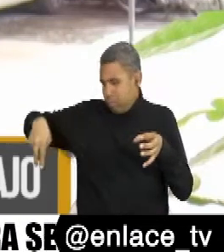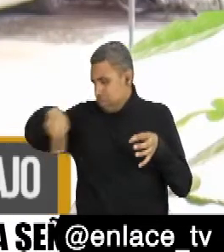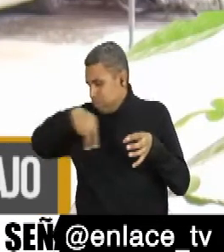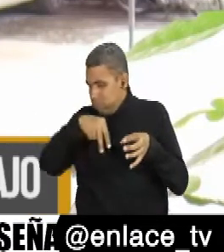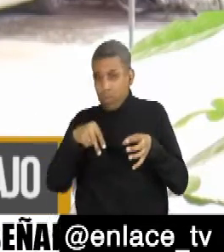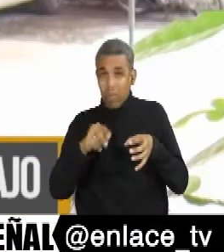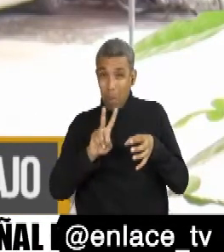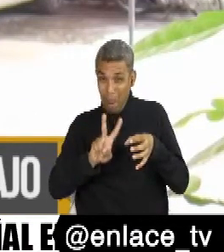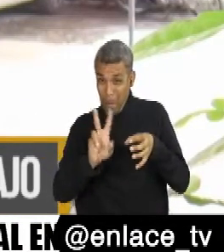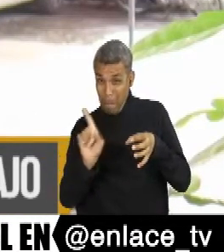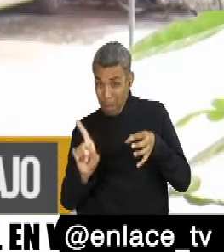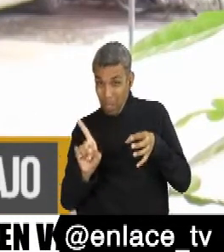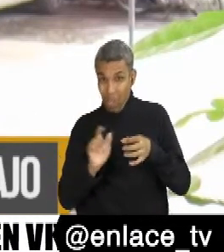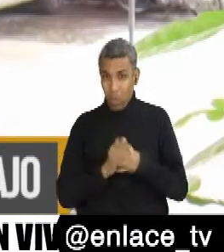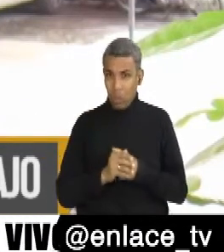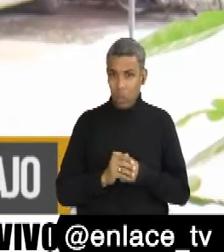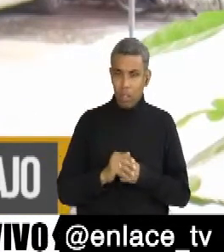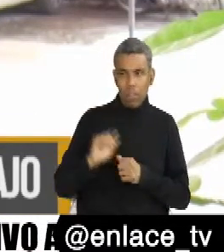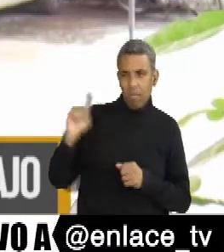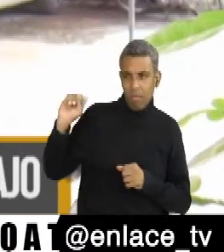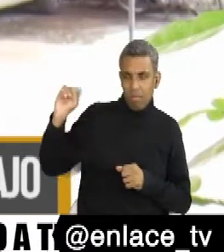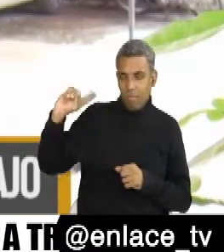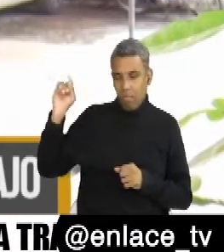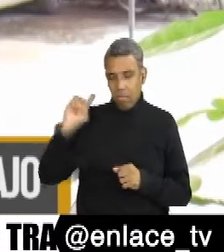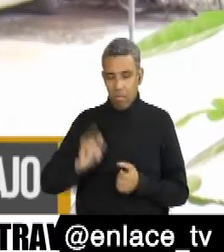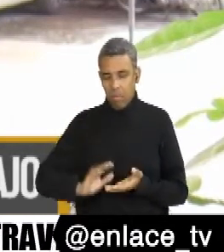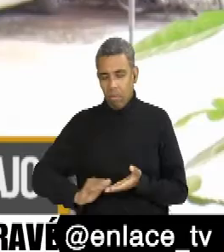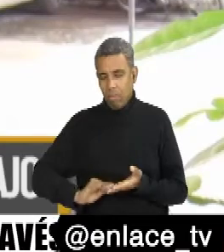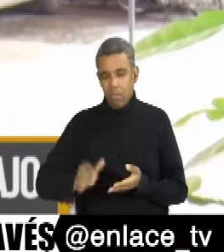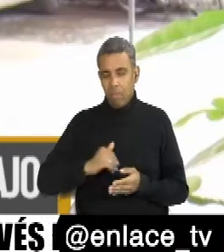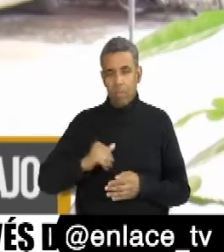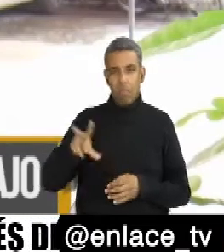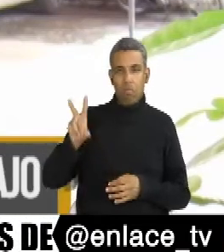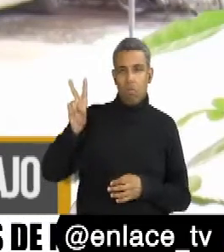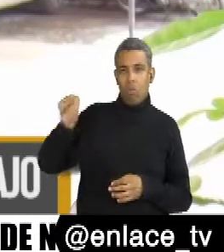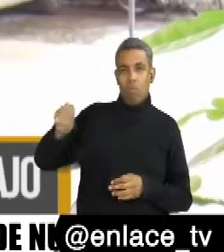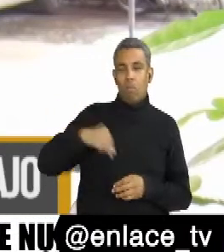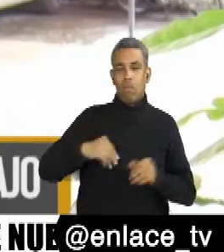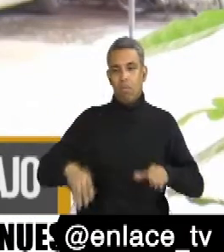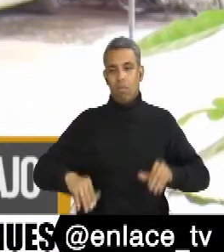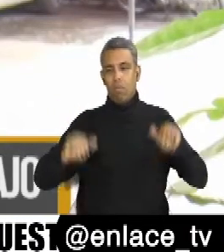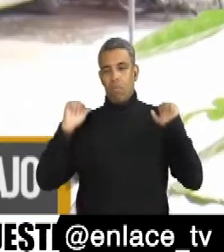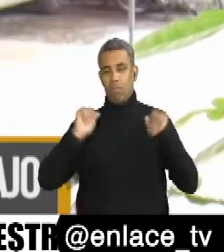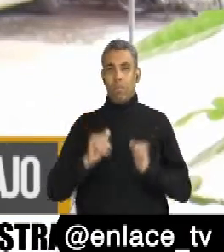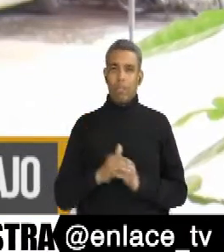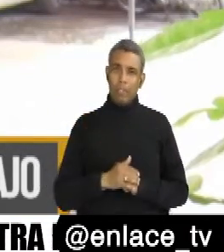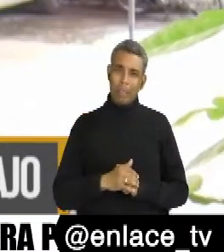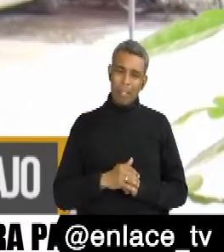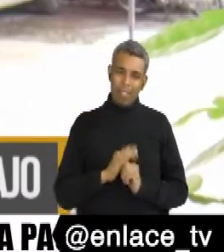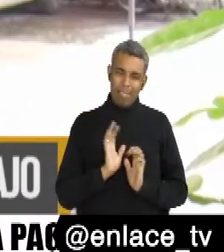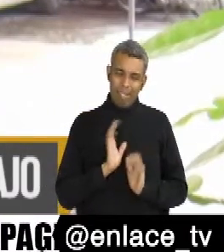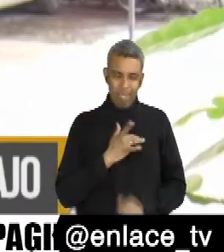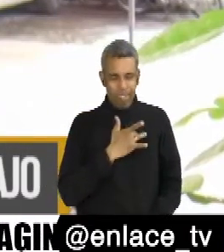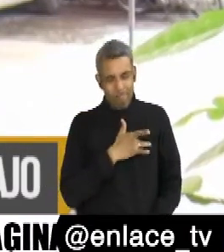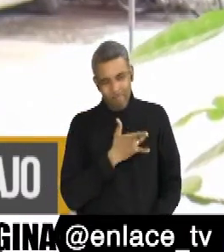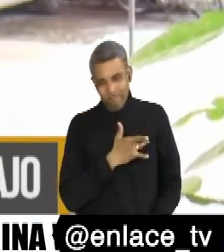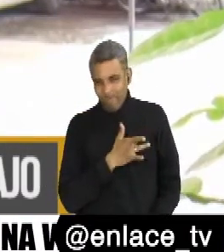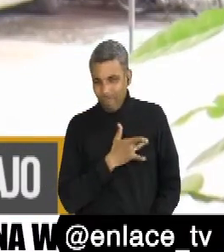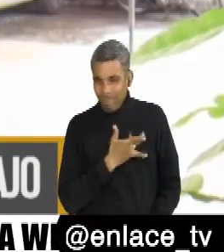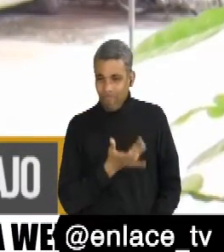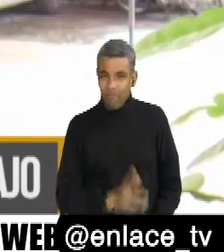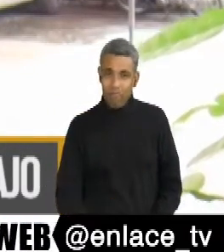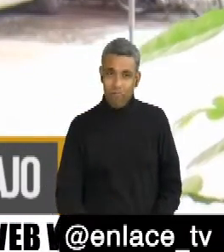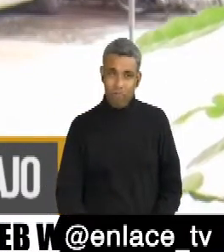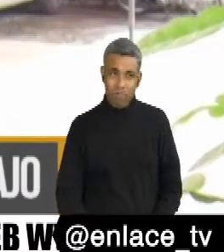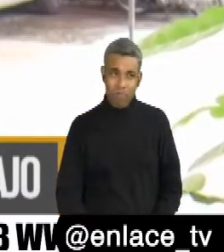creímos en esa protesta, creímos en esa lucha, y nos queda el sabor dulce que como grupo pudimos